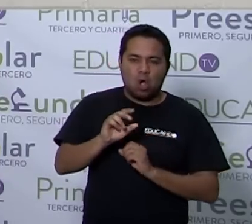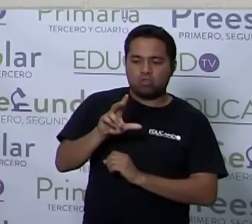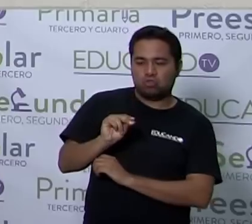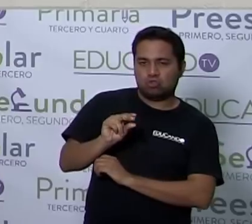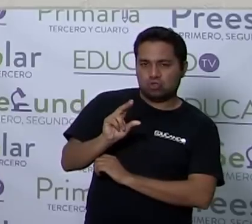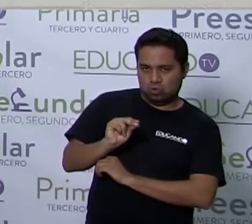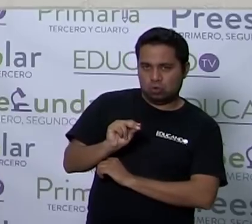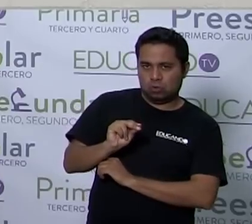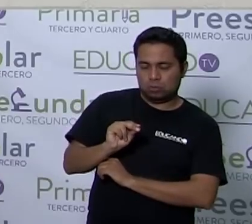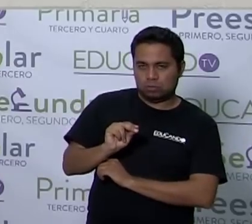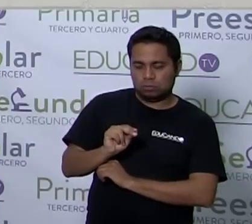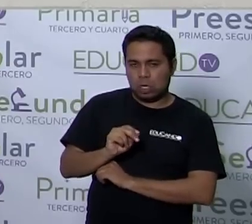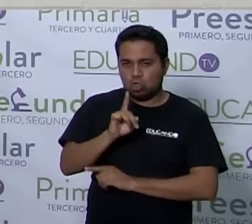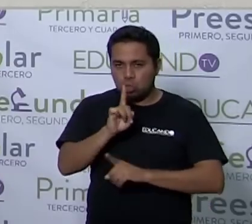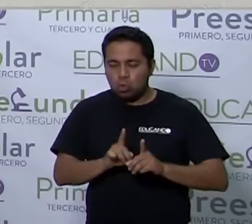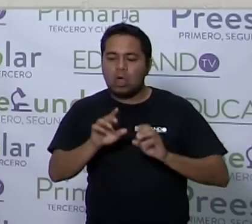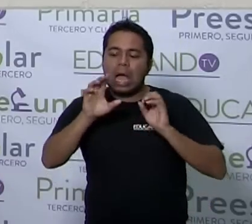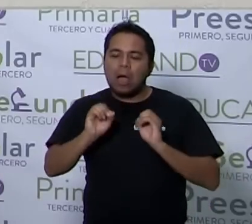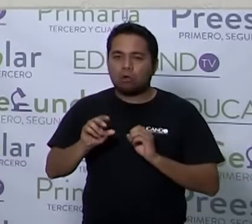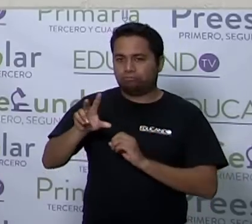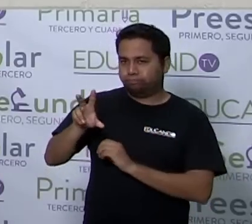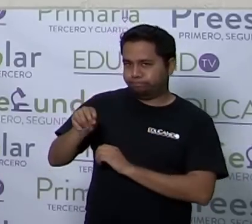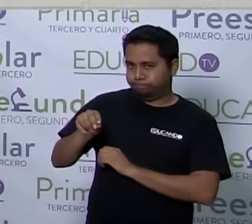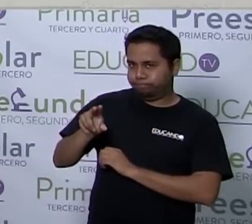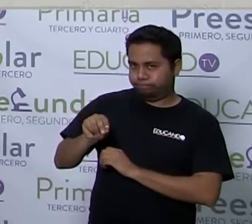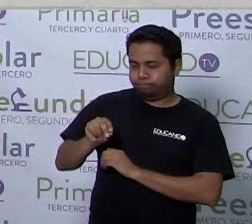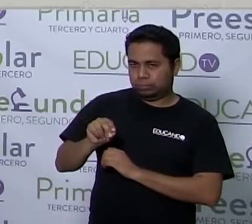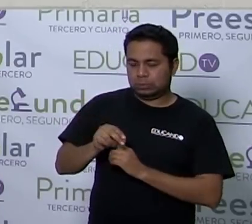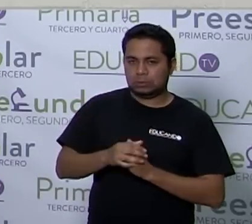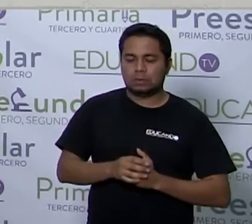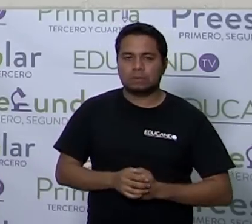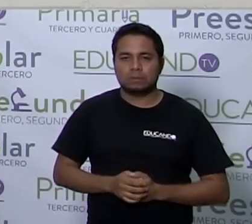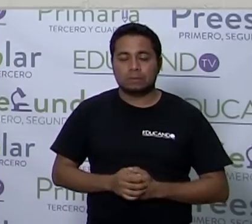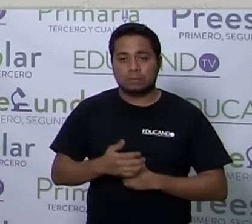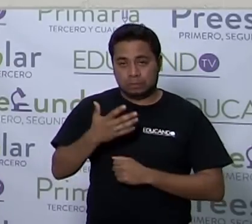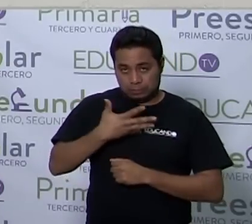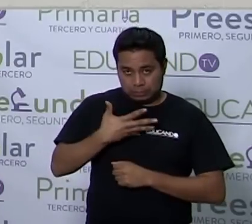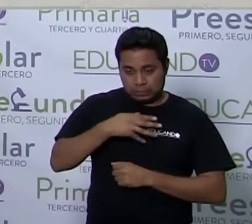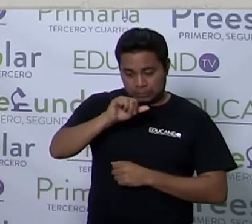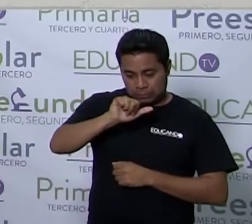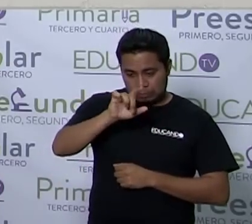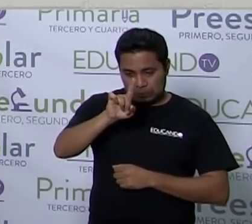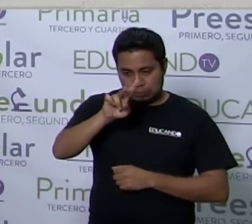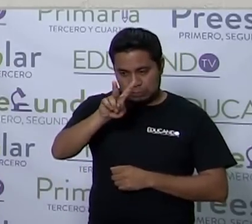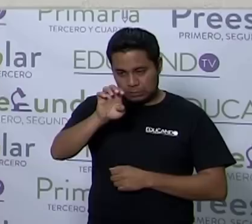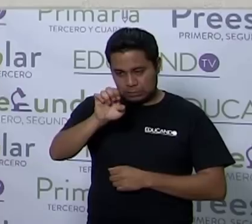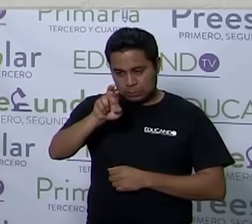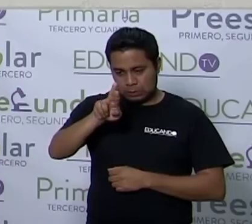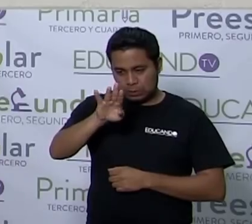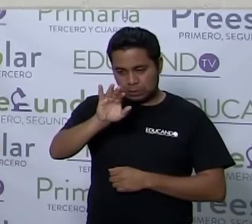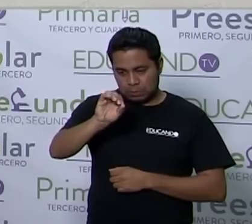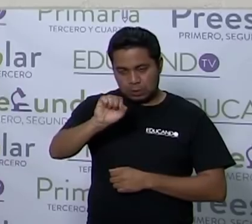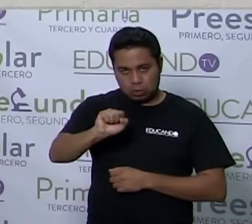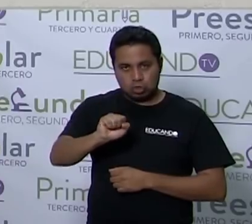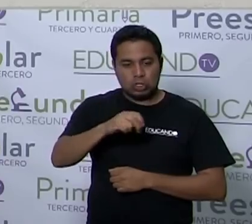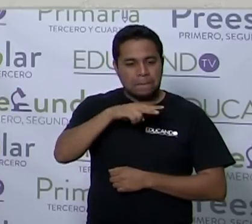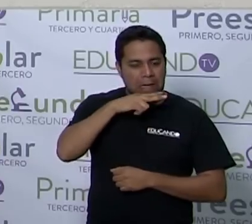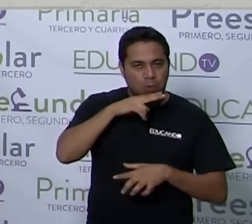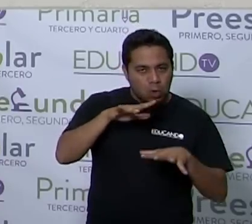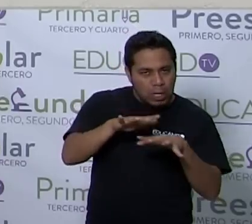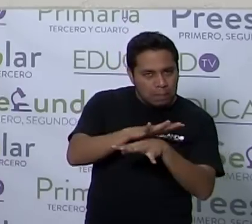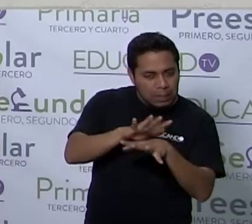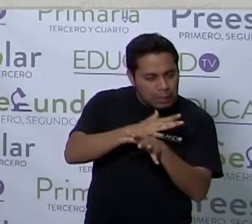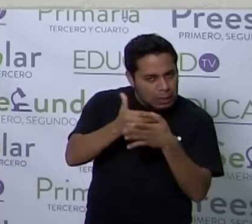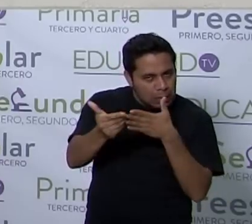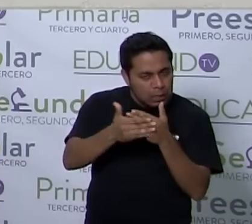¿sí? Duda o negación. Entonces, fíjense bien, tenemos que los adverbios son palabras que modifican al verbo